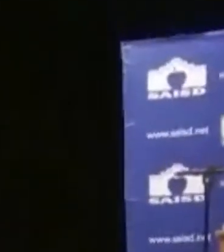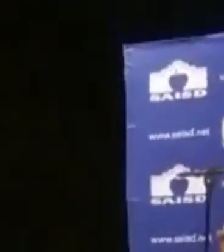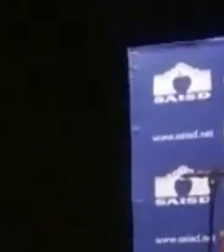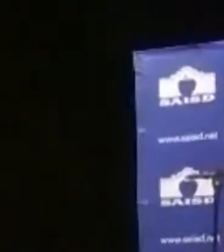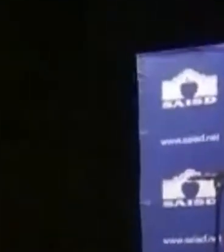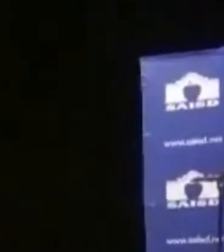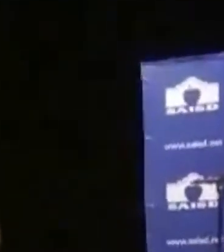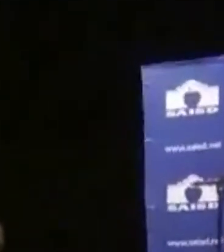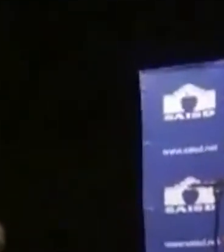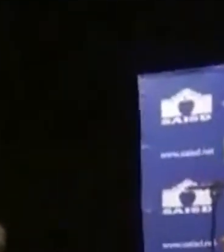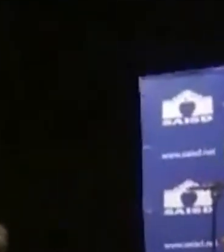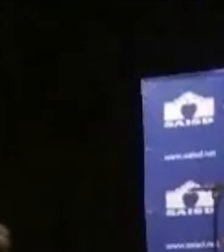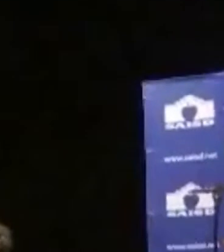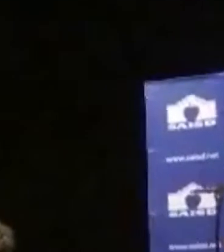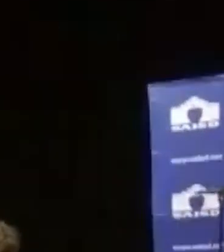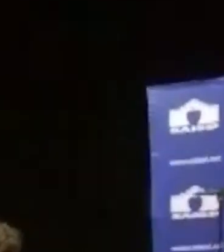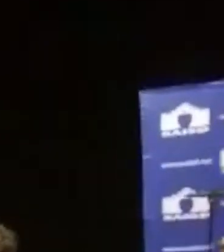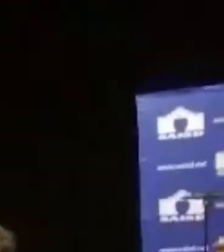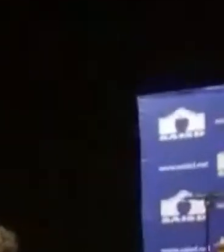Lutheran.